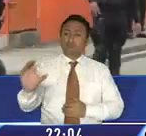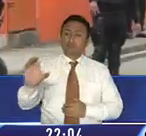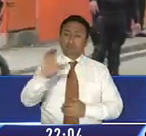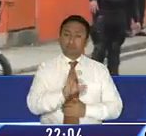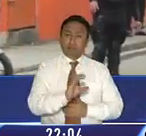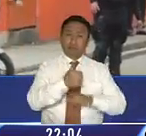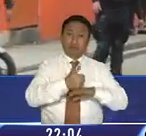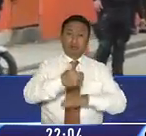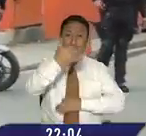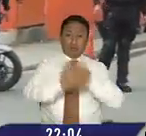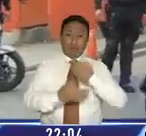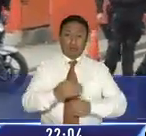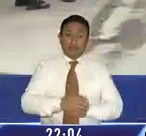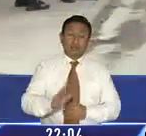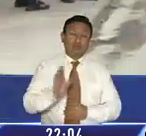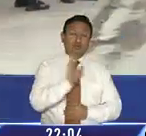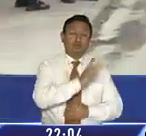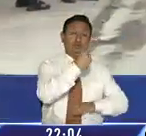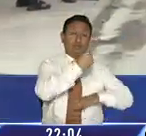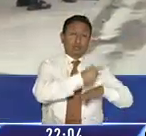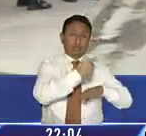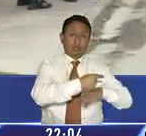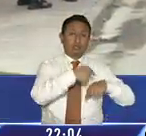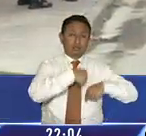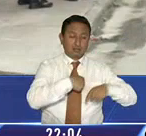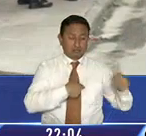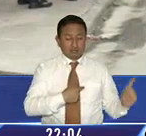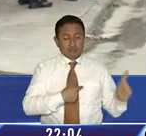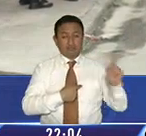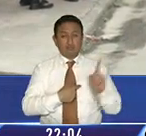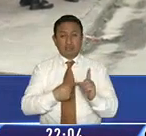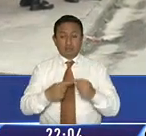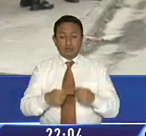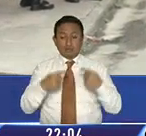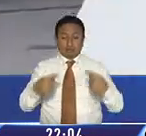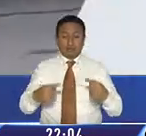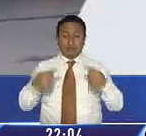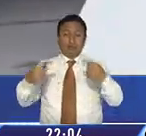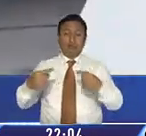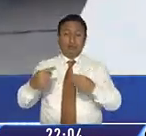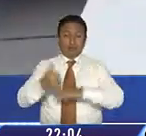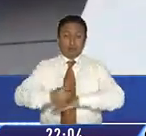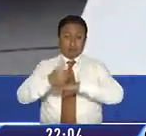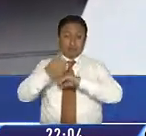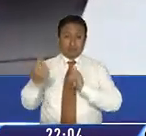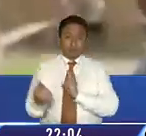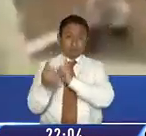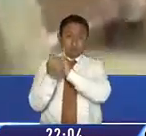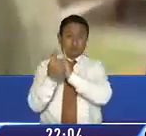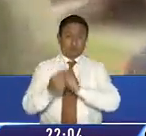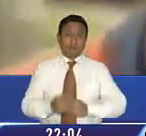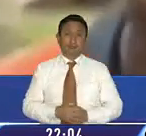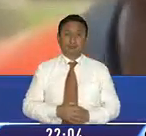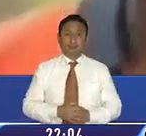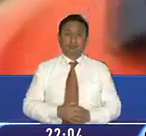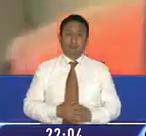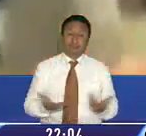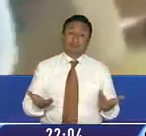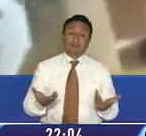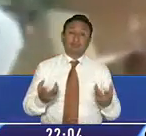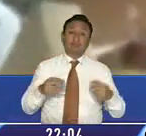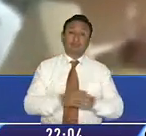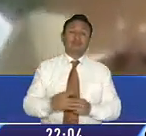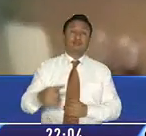juez ordenó que su gerente debía presentarse periódicamente ante la justicia. Obviamente,